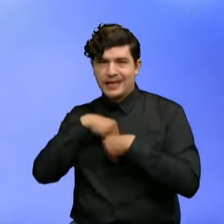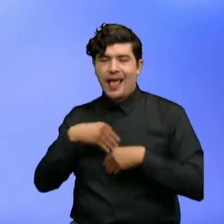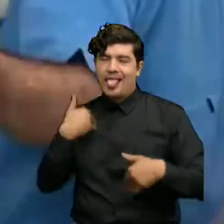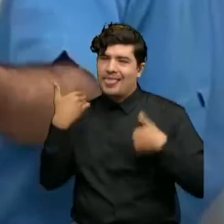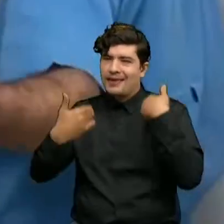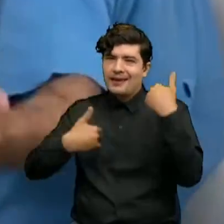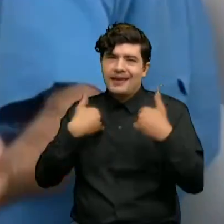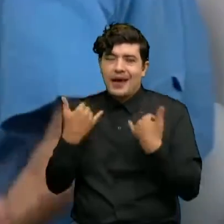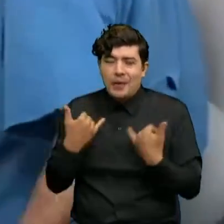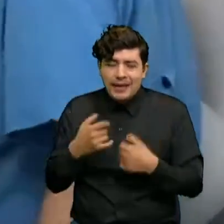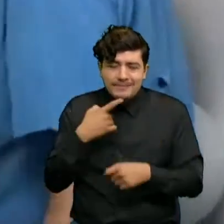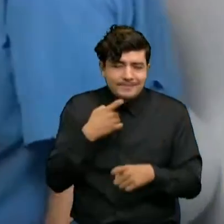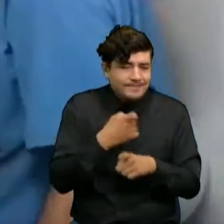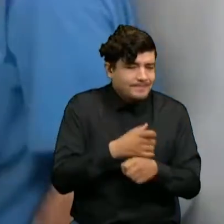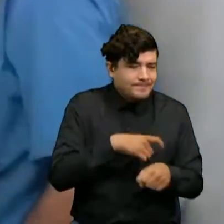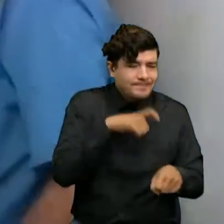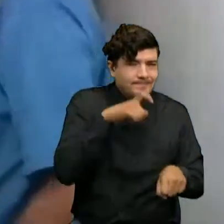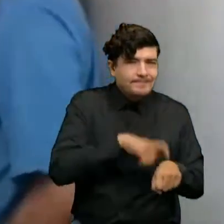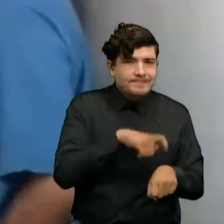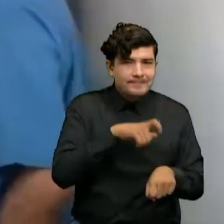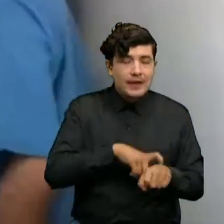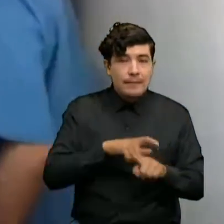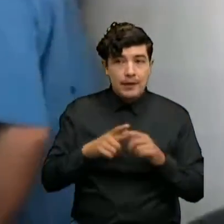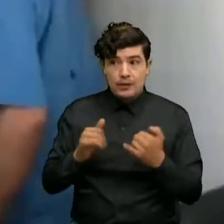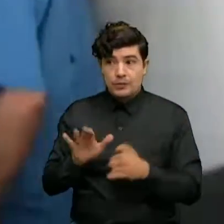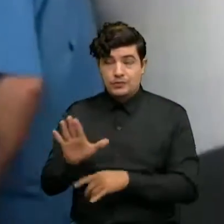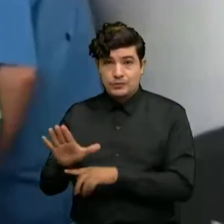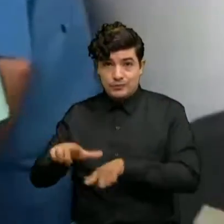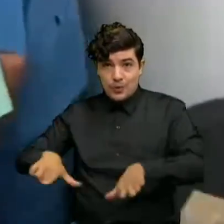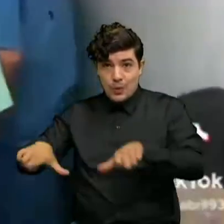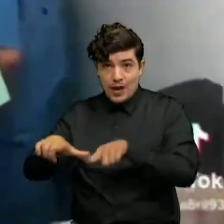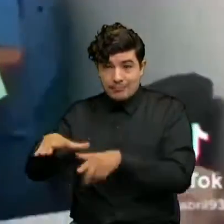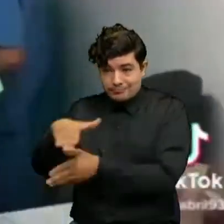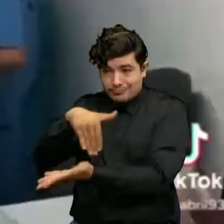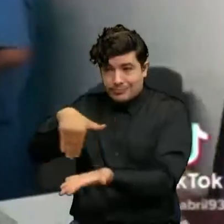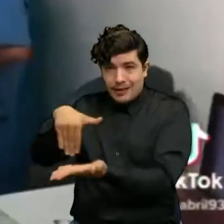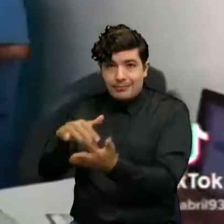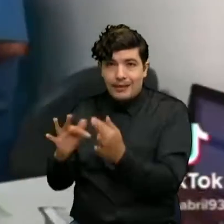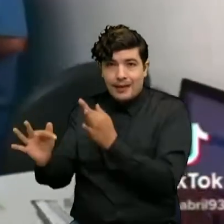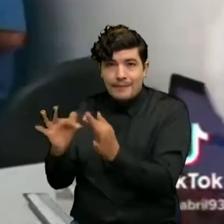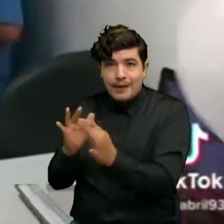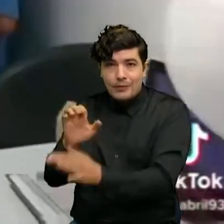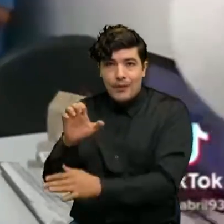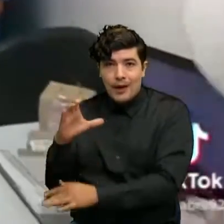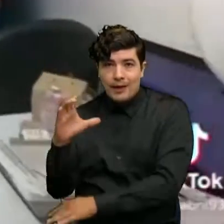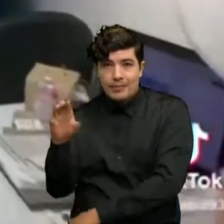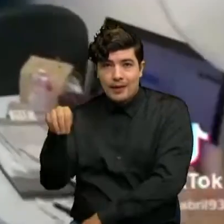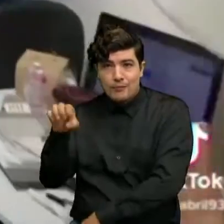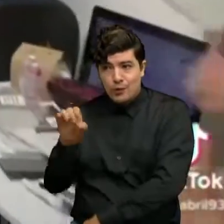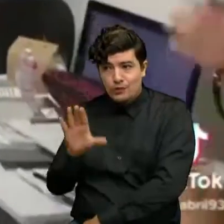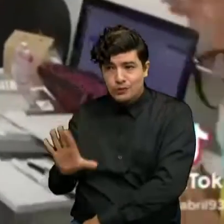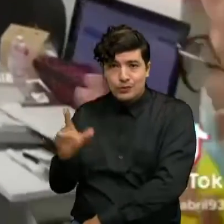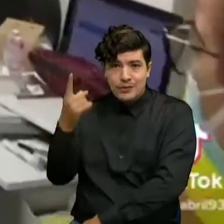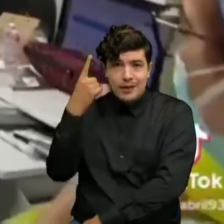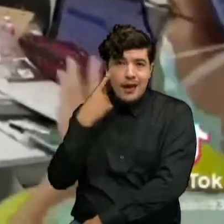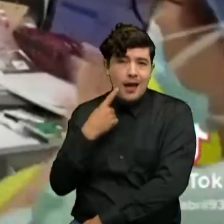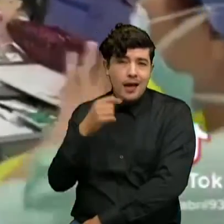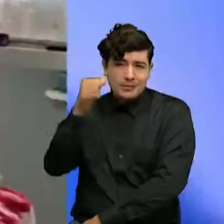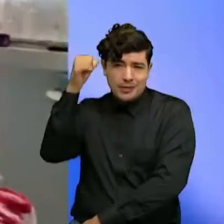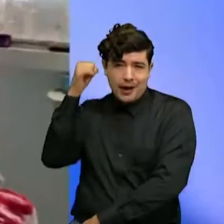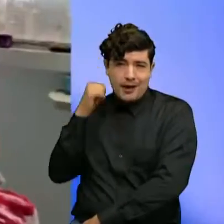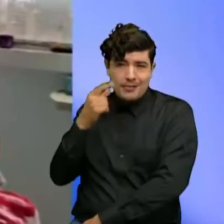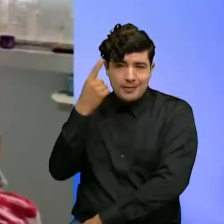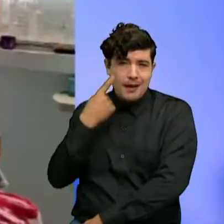así fue como la unidad de ECMO de la Fundación Cardiovascular celebró el Día del Padre a los pacientes con COVID-19.